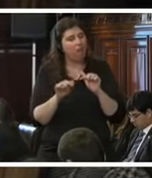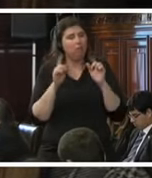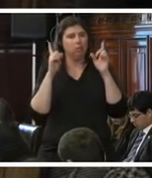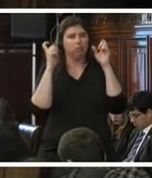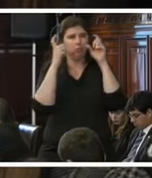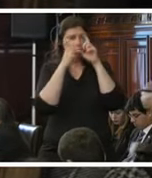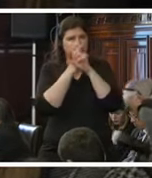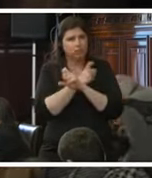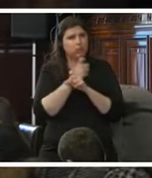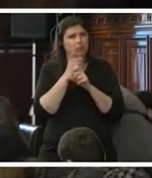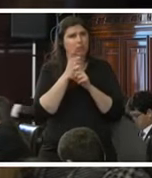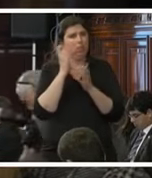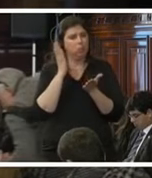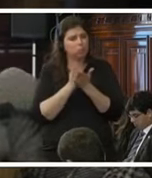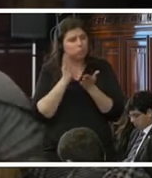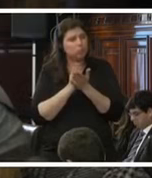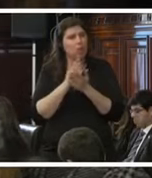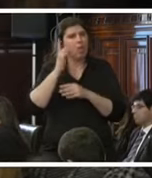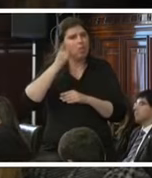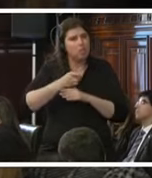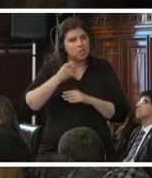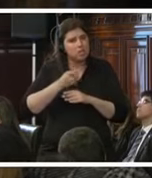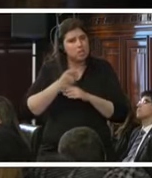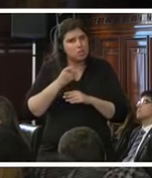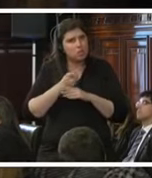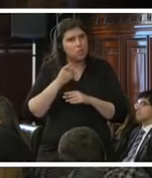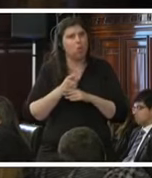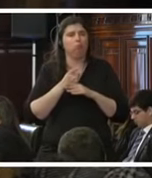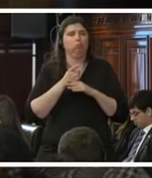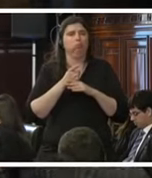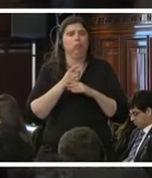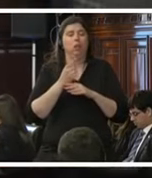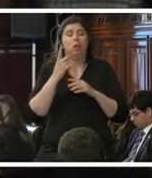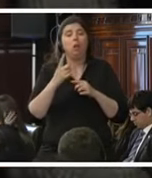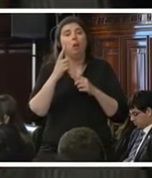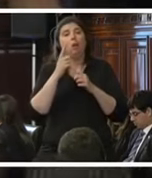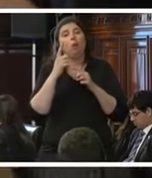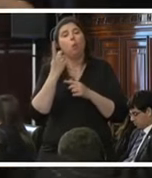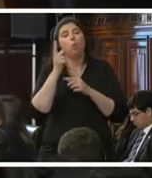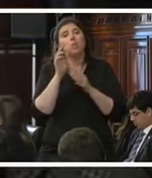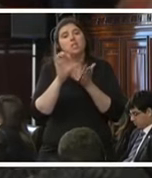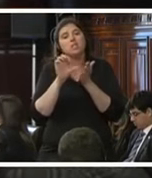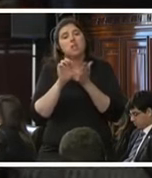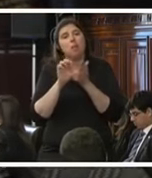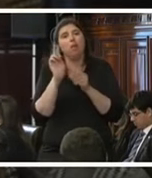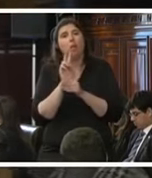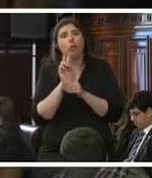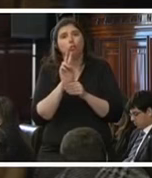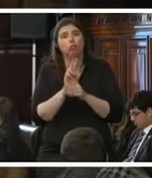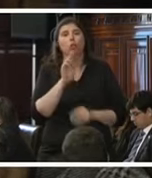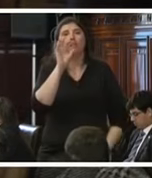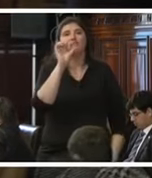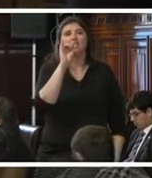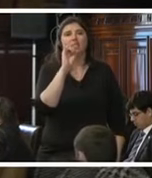dura decisión disponiendo el desarrollo e implementación de un sistema de control de línea denominado SICOFI,